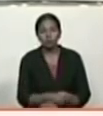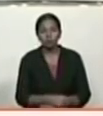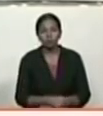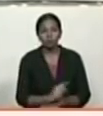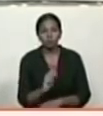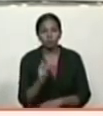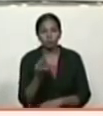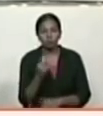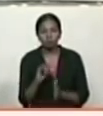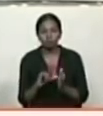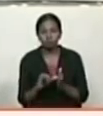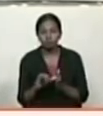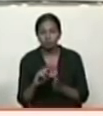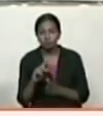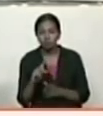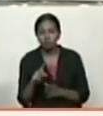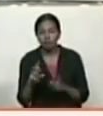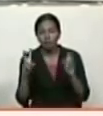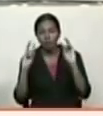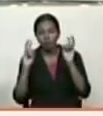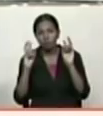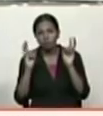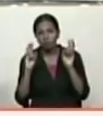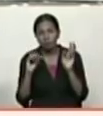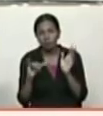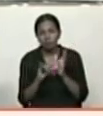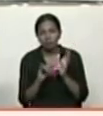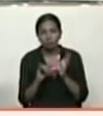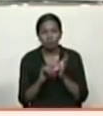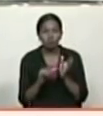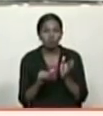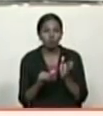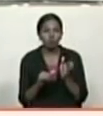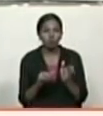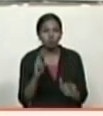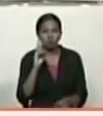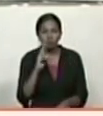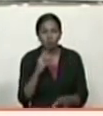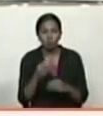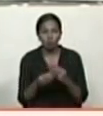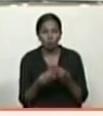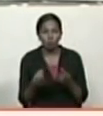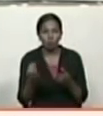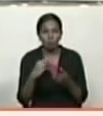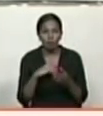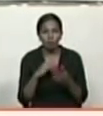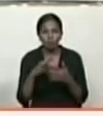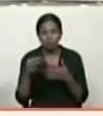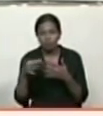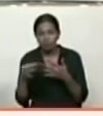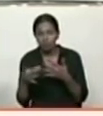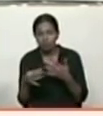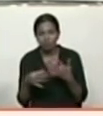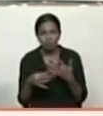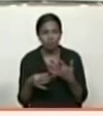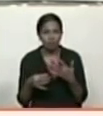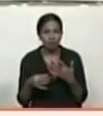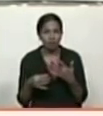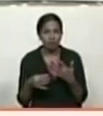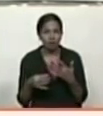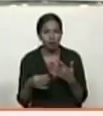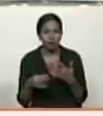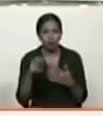primer acercamiento a los temas de cooperación que luego desarrollamos con mucho más detenimiento con el canciller